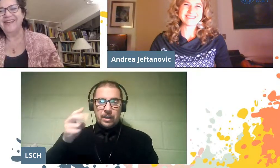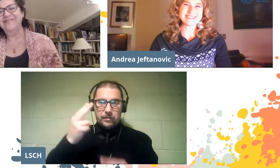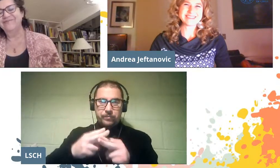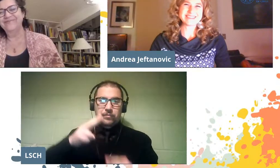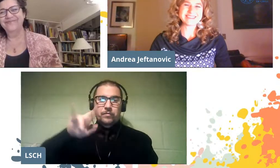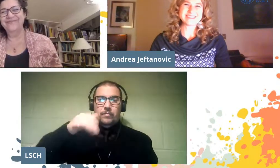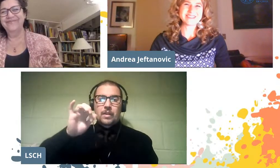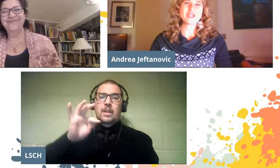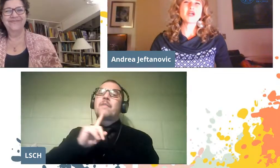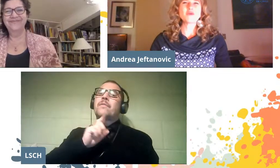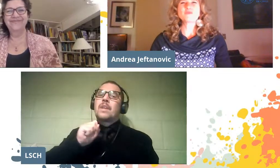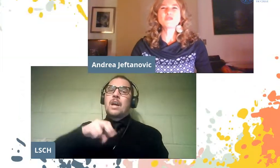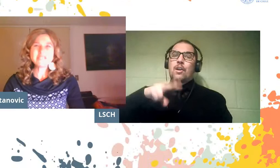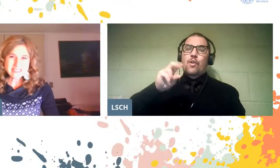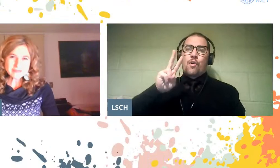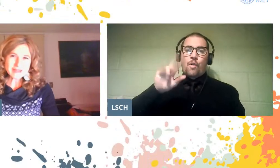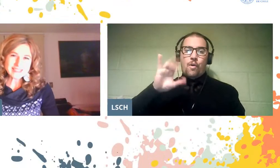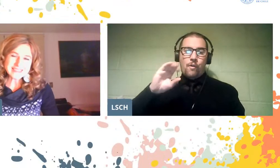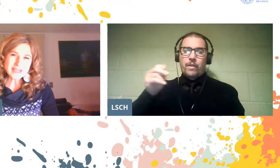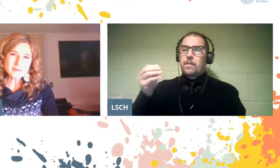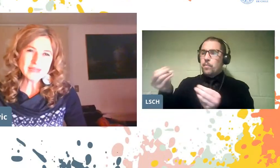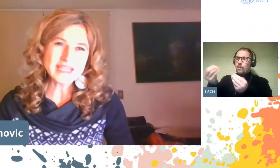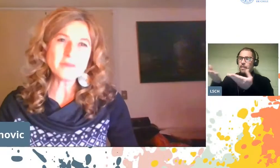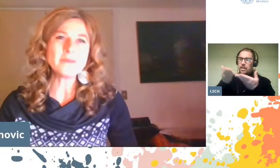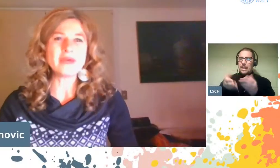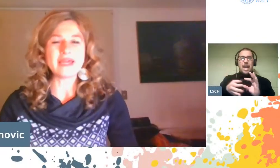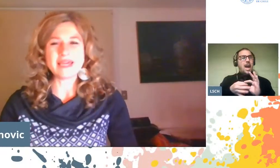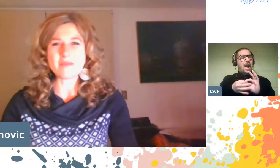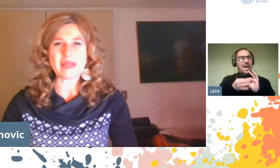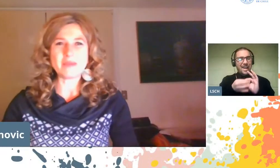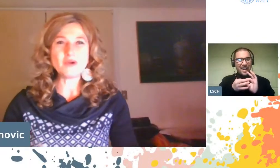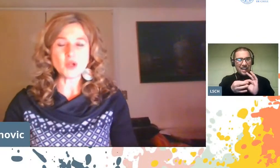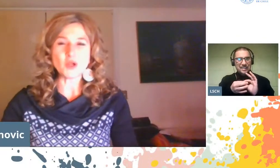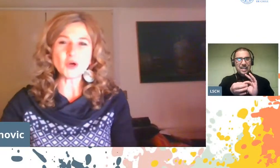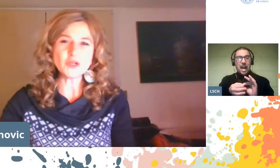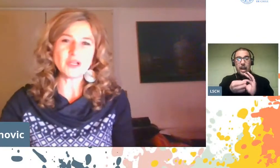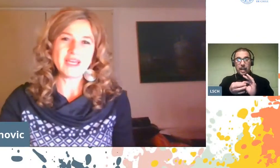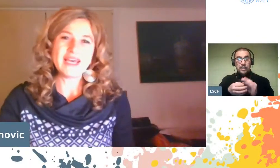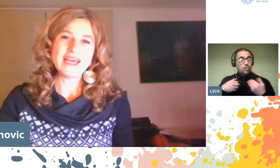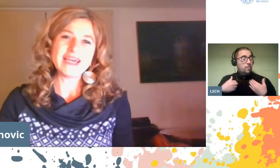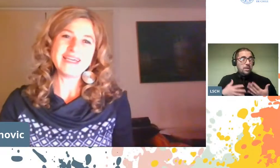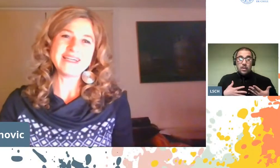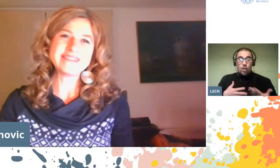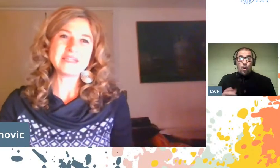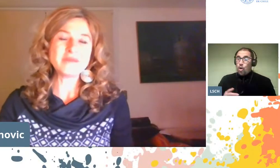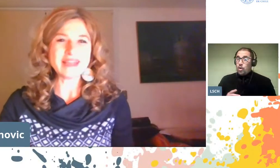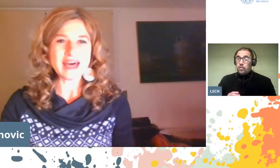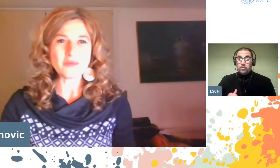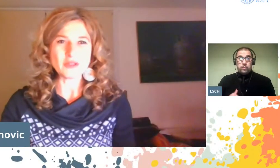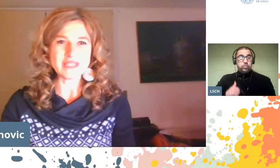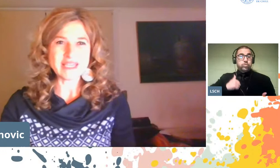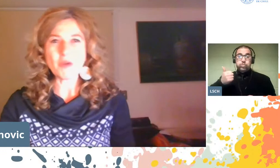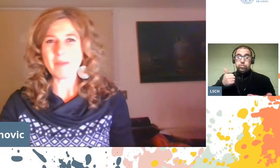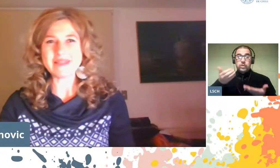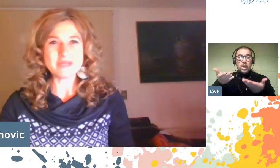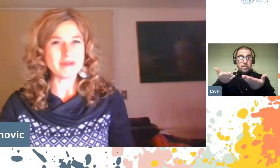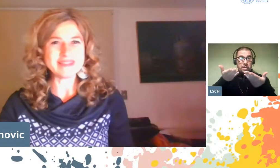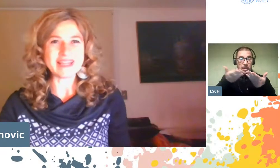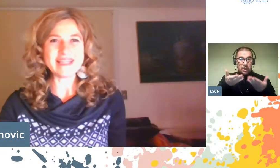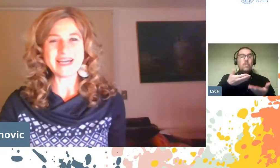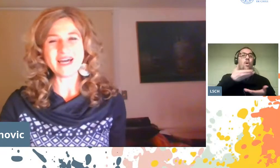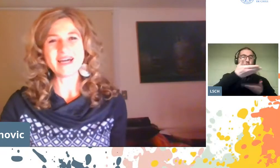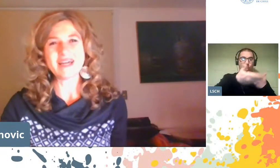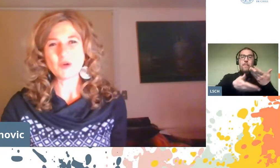Bienvenida, Andrea. Muchísimas gracias, Miriam. Para mí es un honor ser invitada por ti,